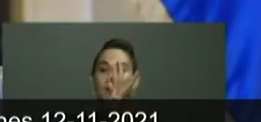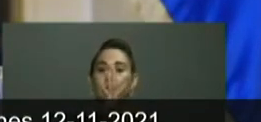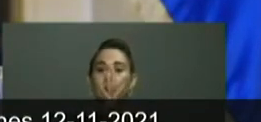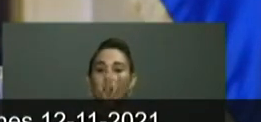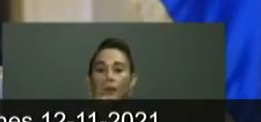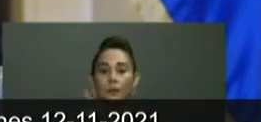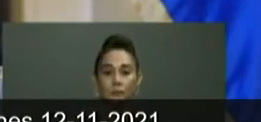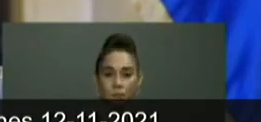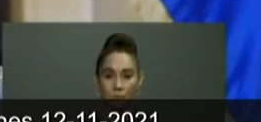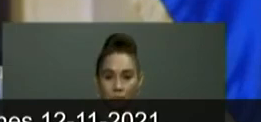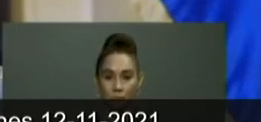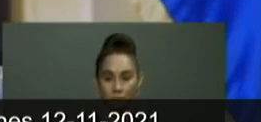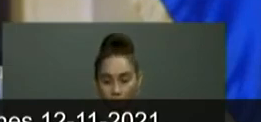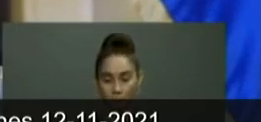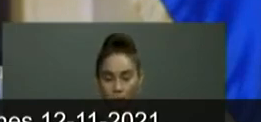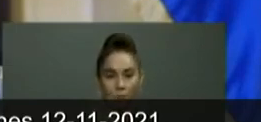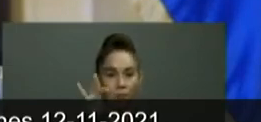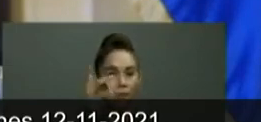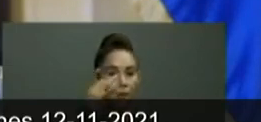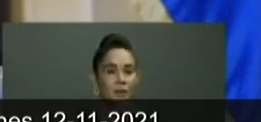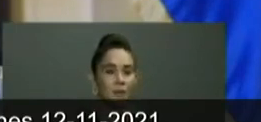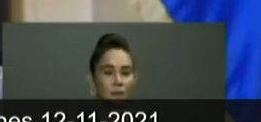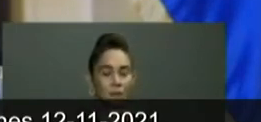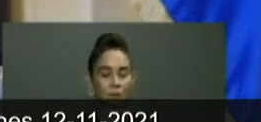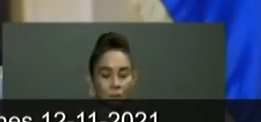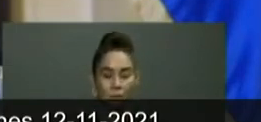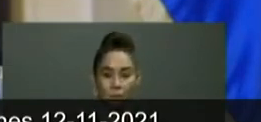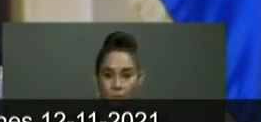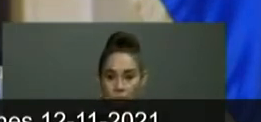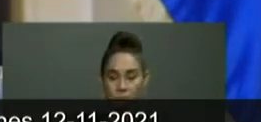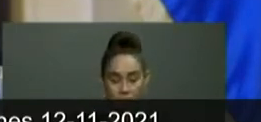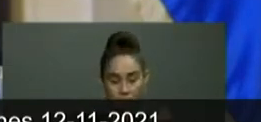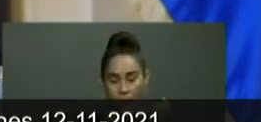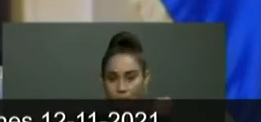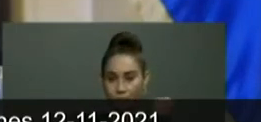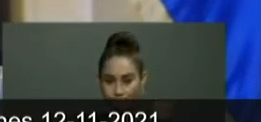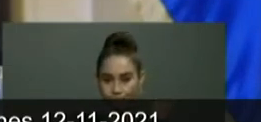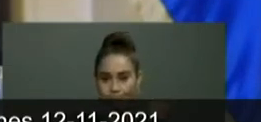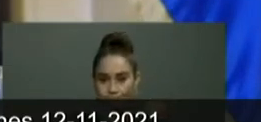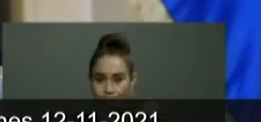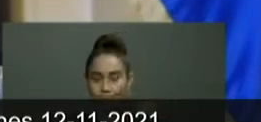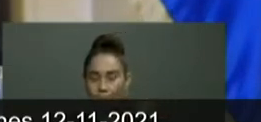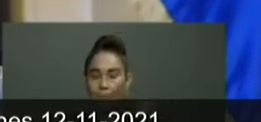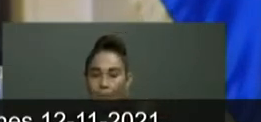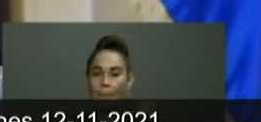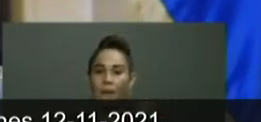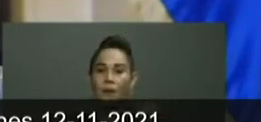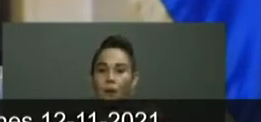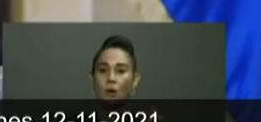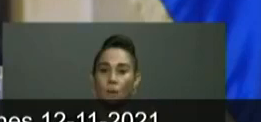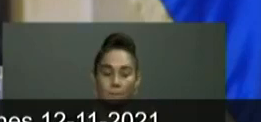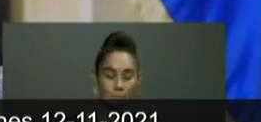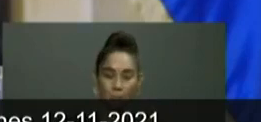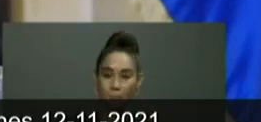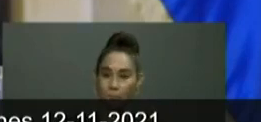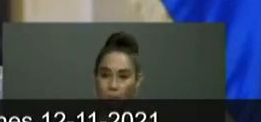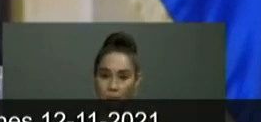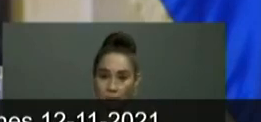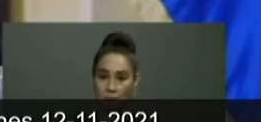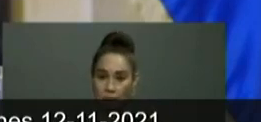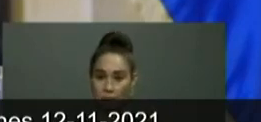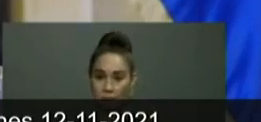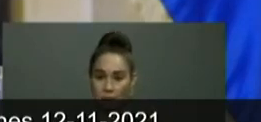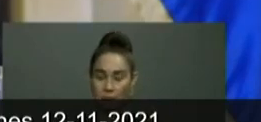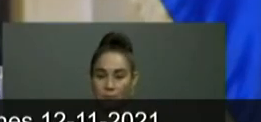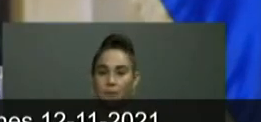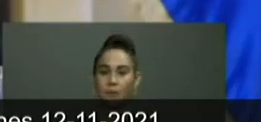una joven de 18 años que falleció con un embarazo que llegó con hipertensión gestacional,